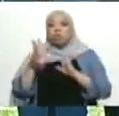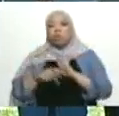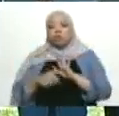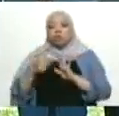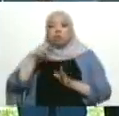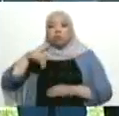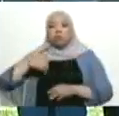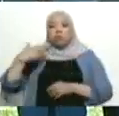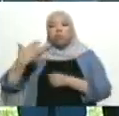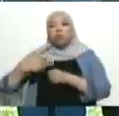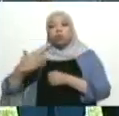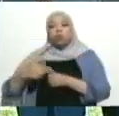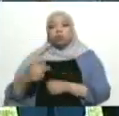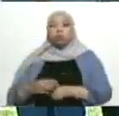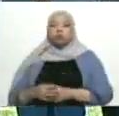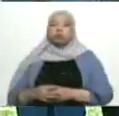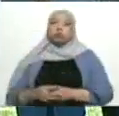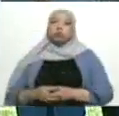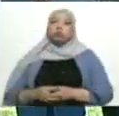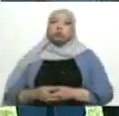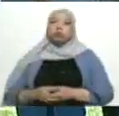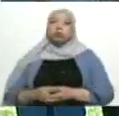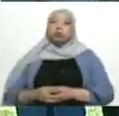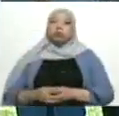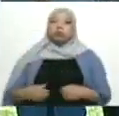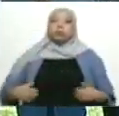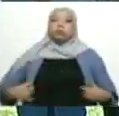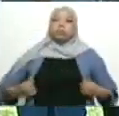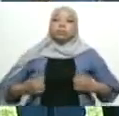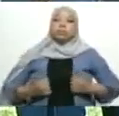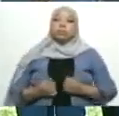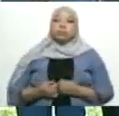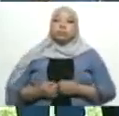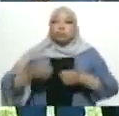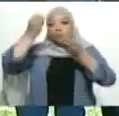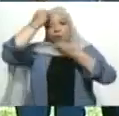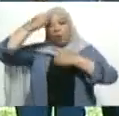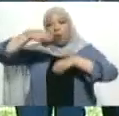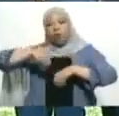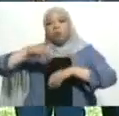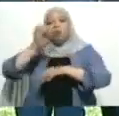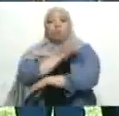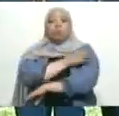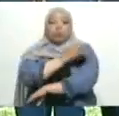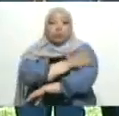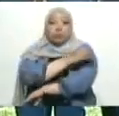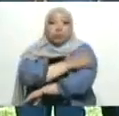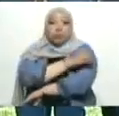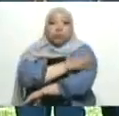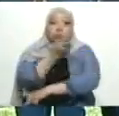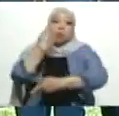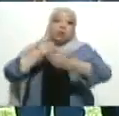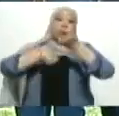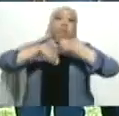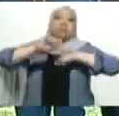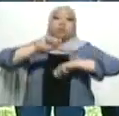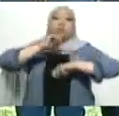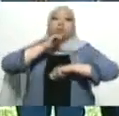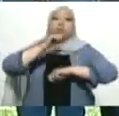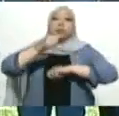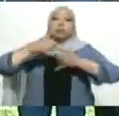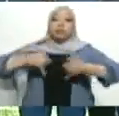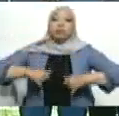nuestro petróleo. Y tenían acuerdos con esa oposición vendida, malos hijos